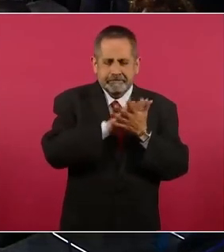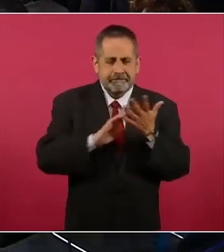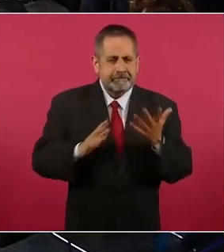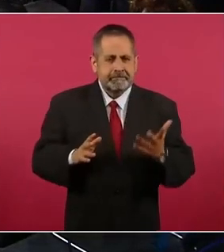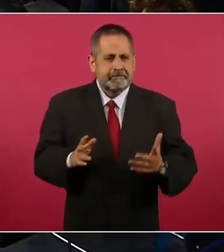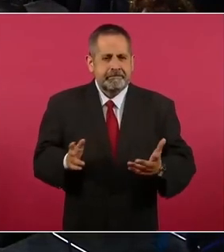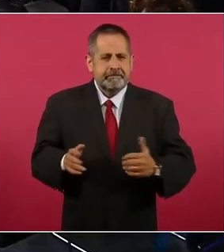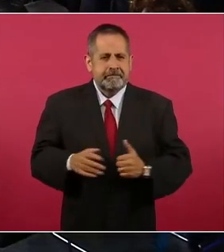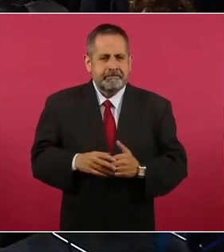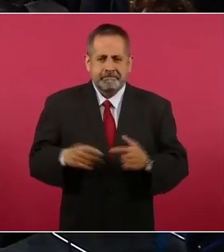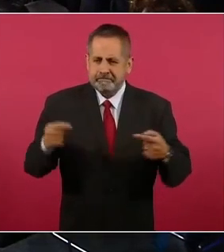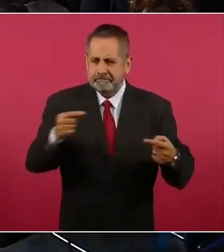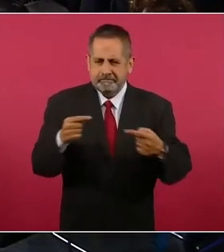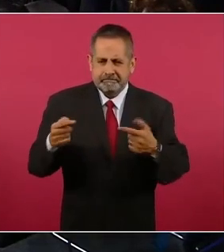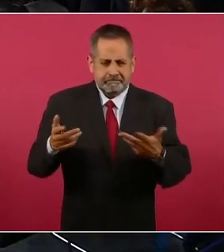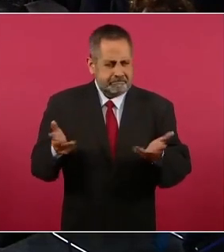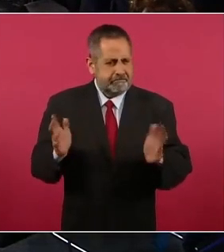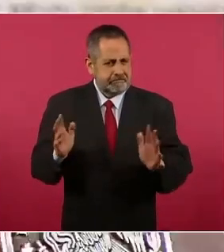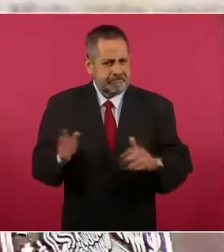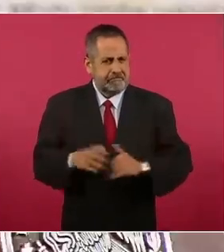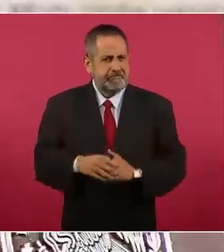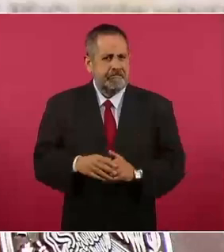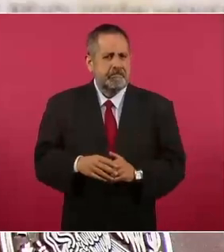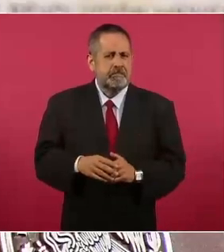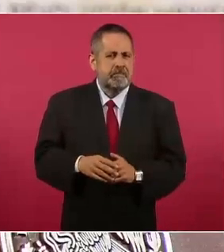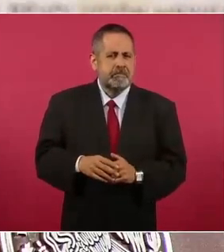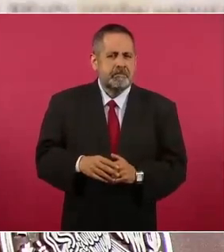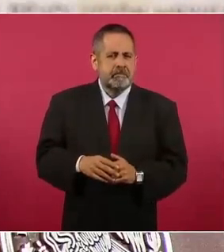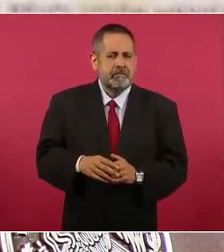aquella debate, polémica,